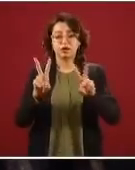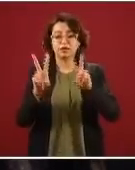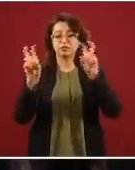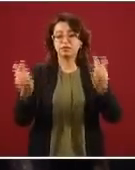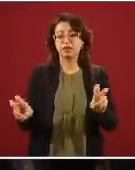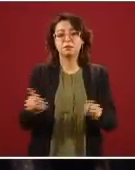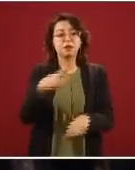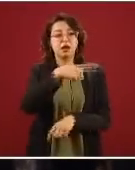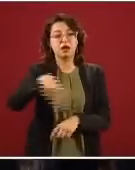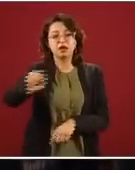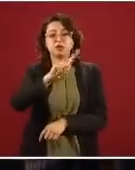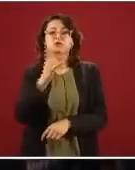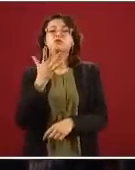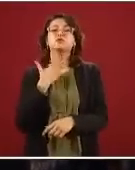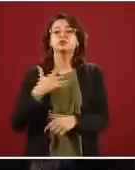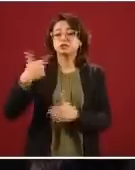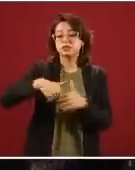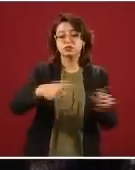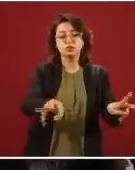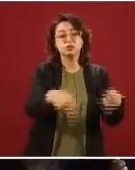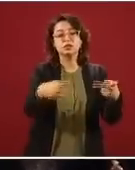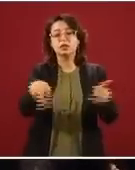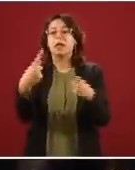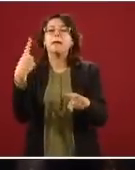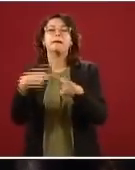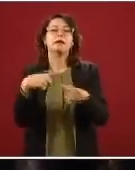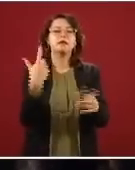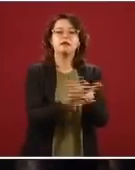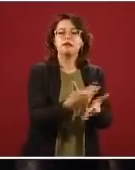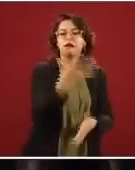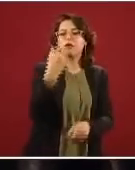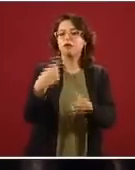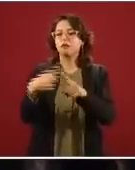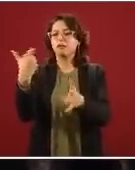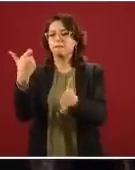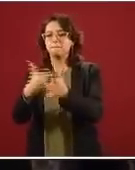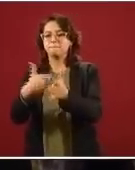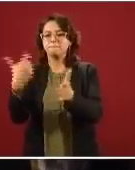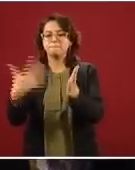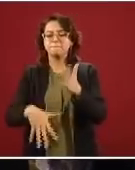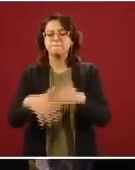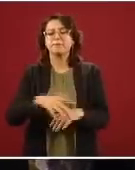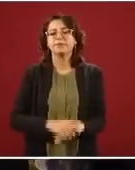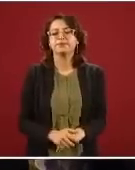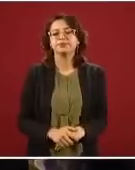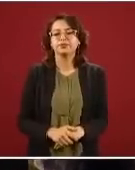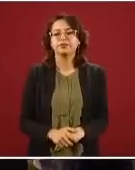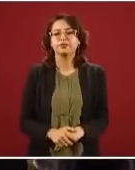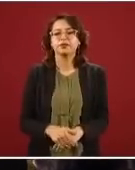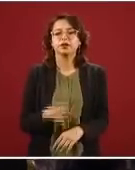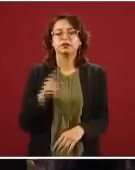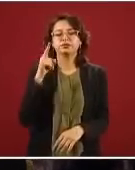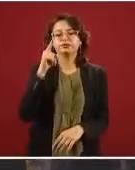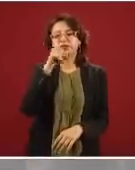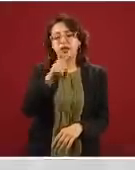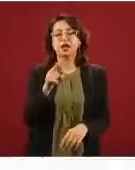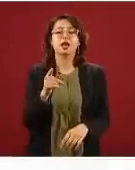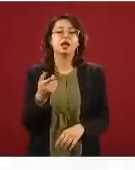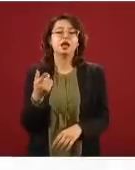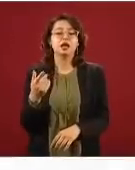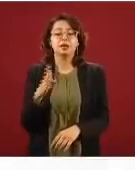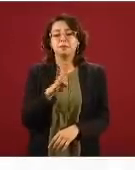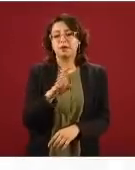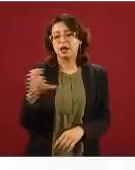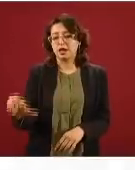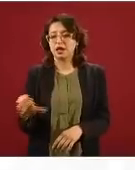los precios más altos y más bajos en las gasolinas? La gasolina regular, combustibles sureños en Los Cabos, Baja